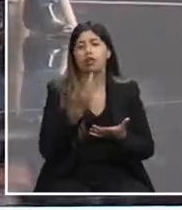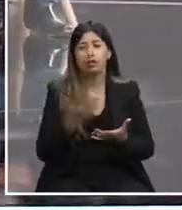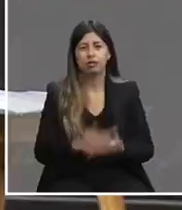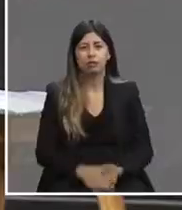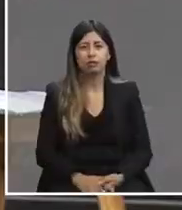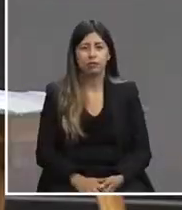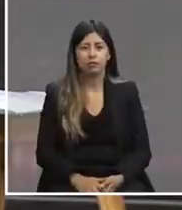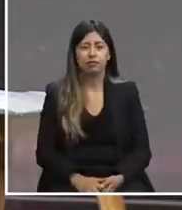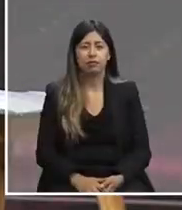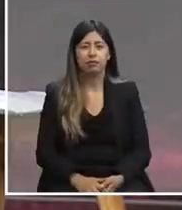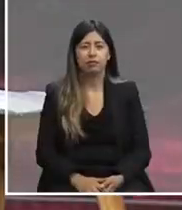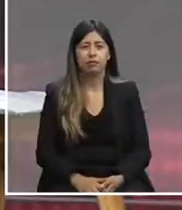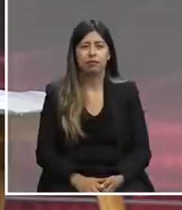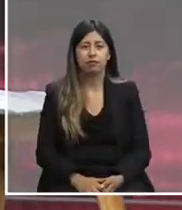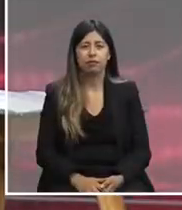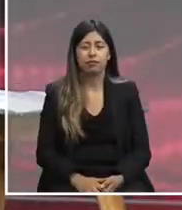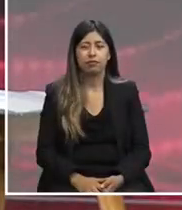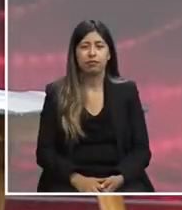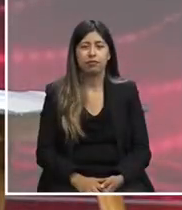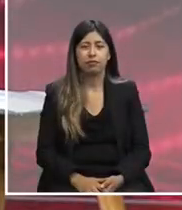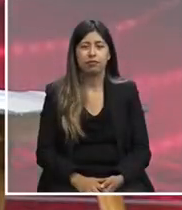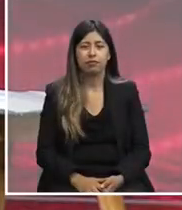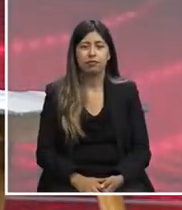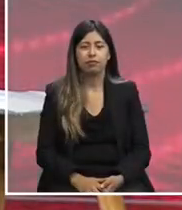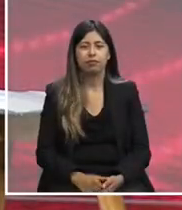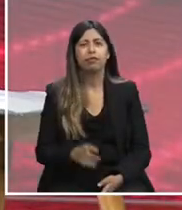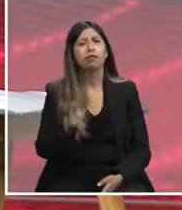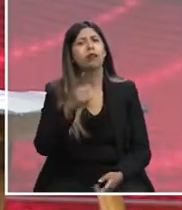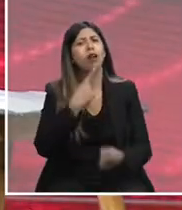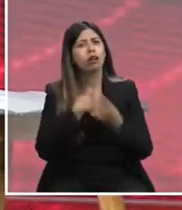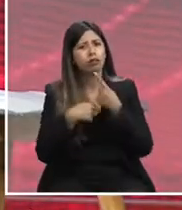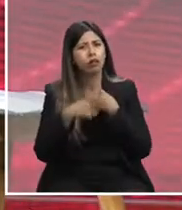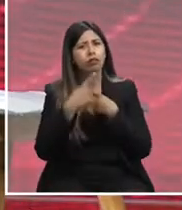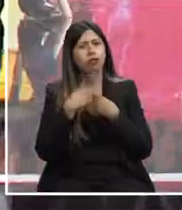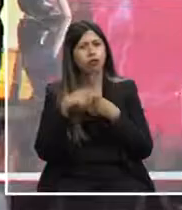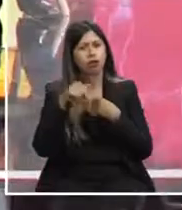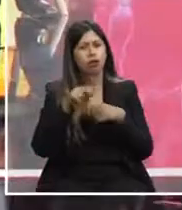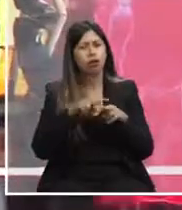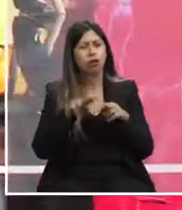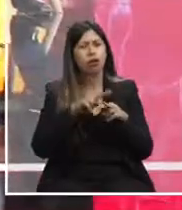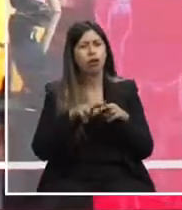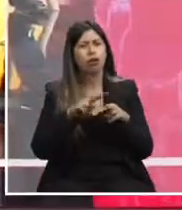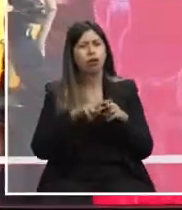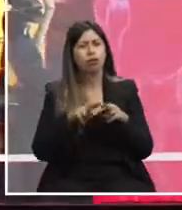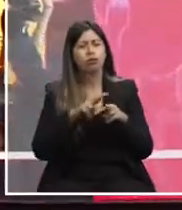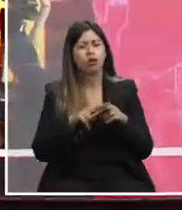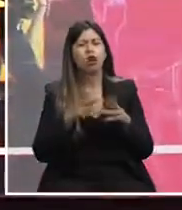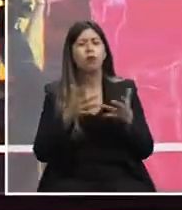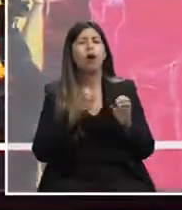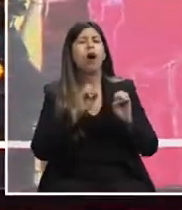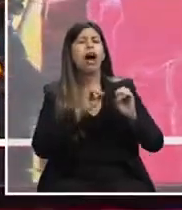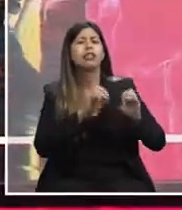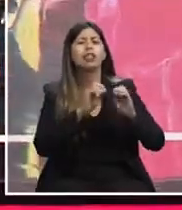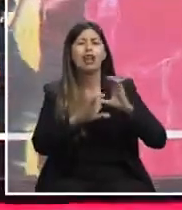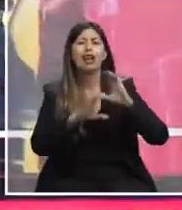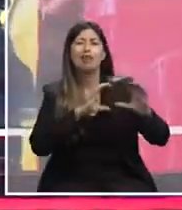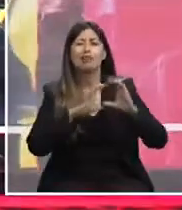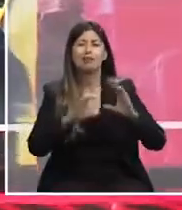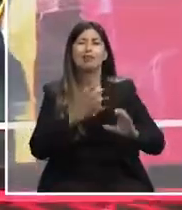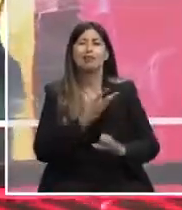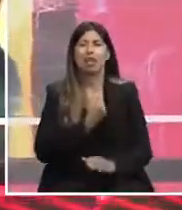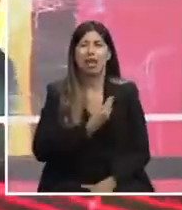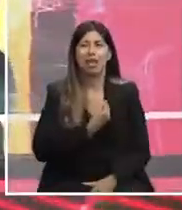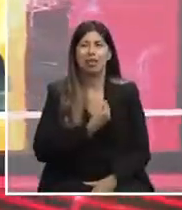Me parece muy interesante hacerle como una especie de asesoría comunicacional al miedo. Desde el punto de vista de